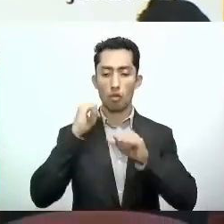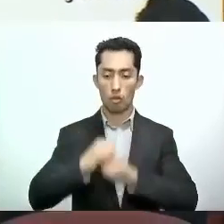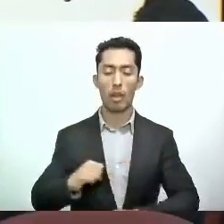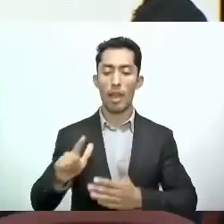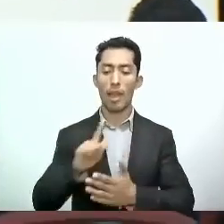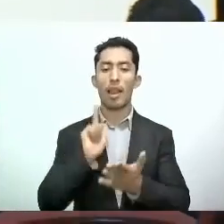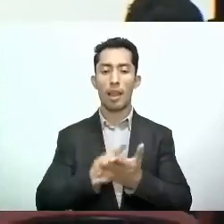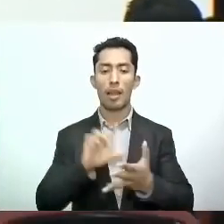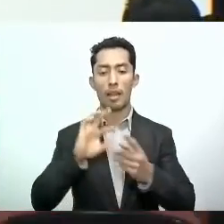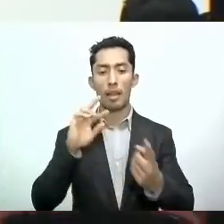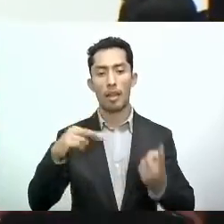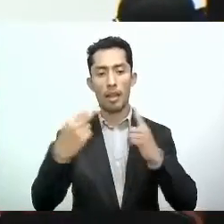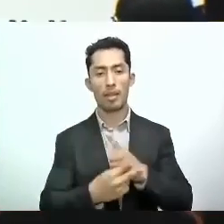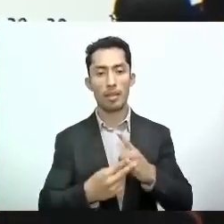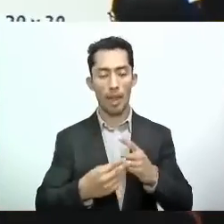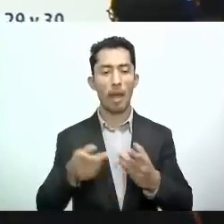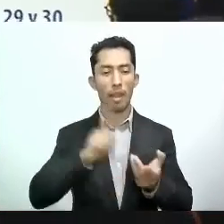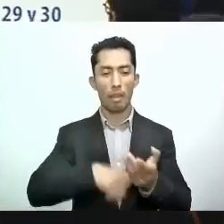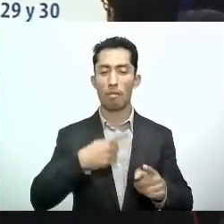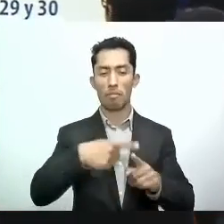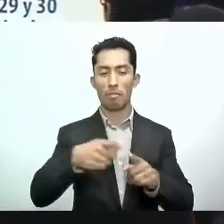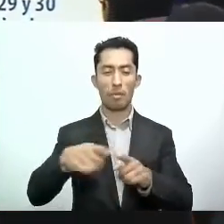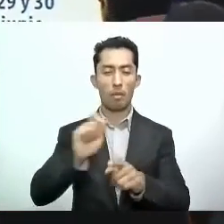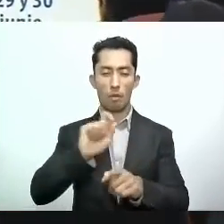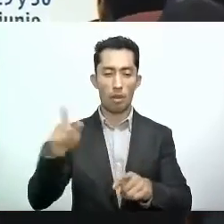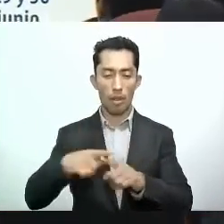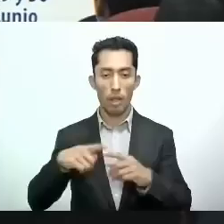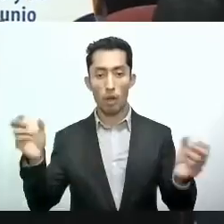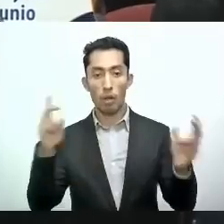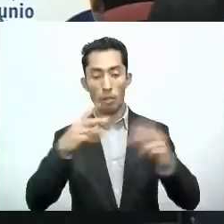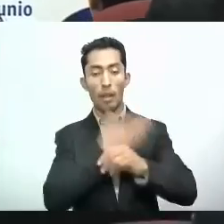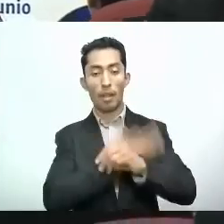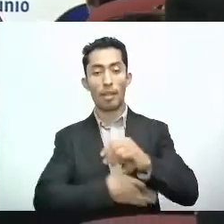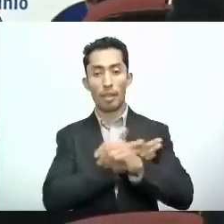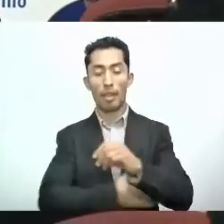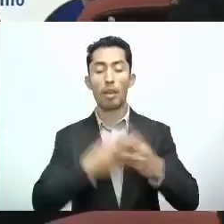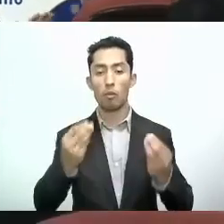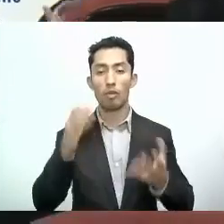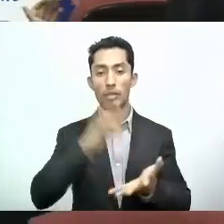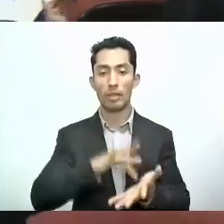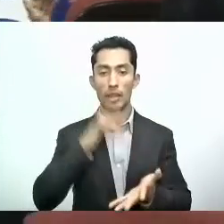perspectiva interdisciplinaria. Nos vemos entonces por la tarde. Muchas gracias.